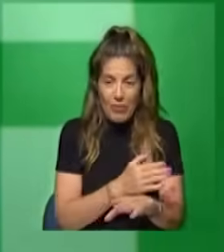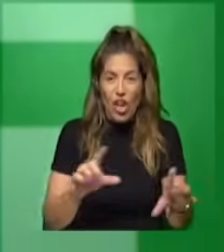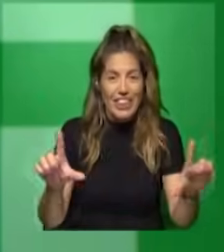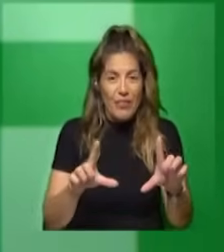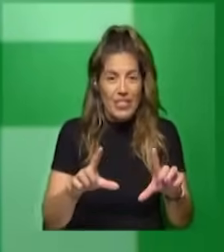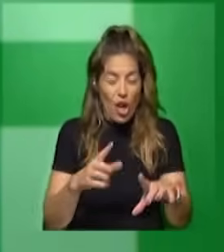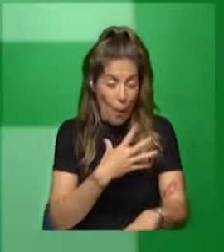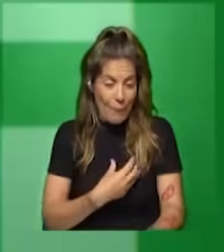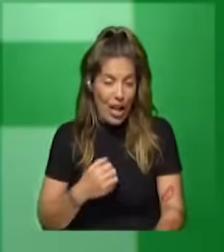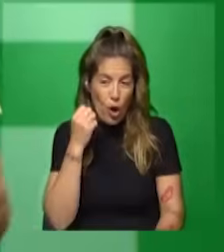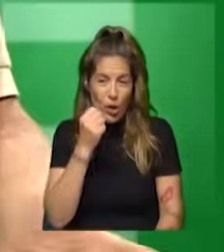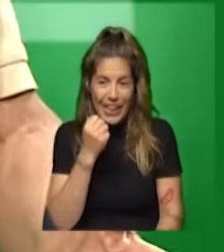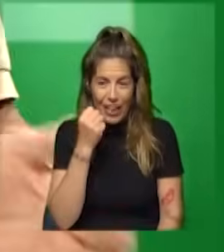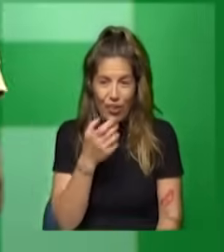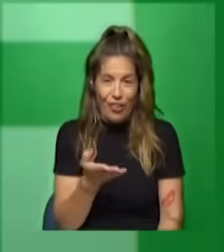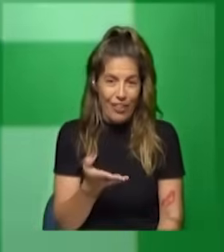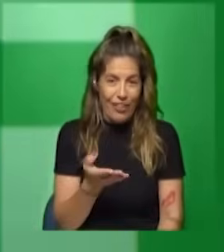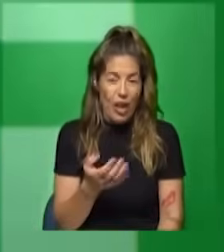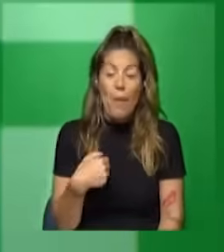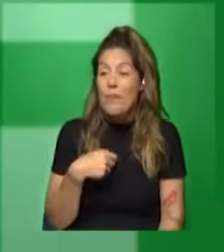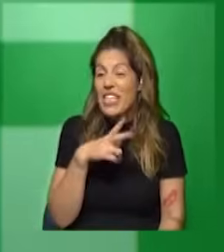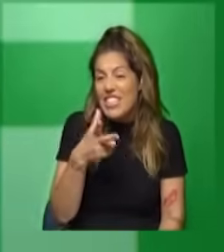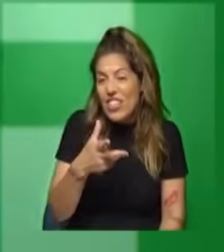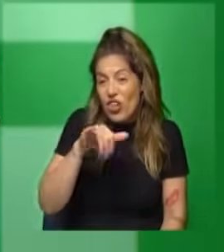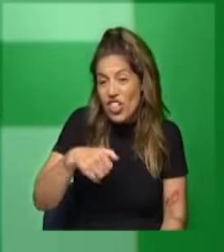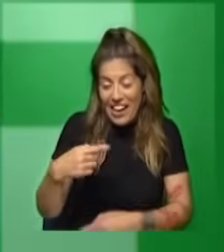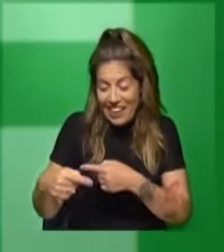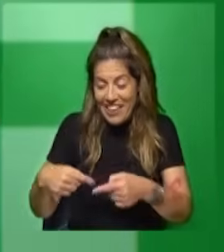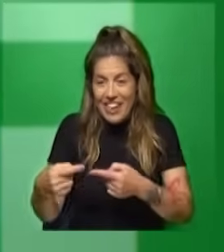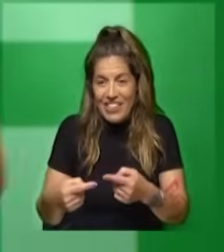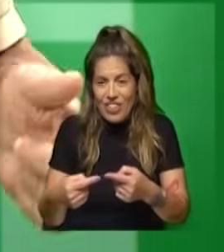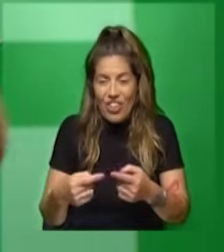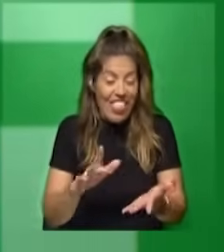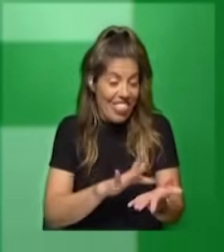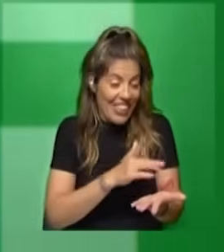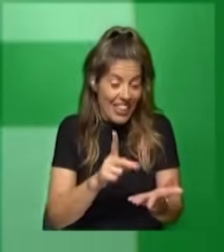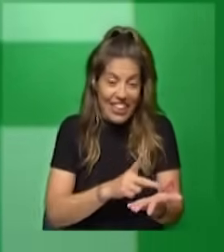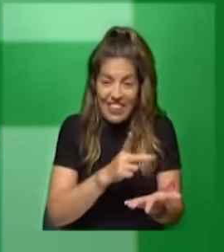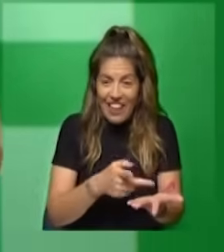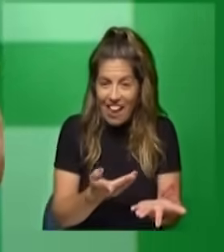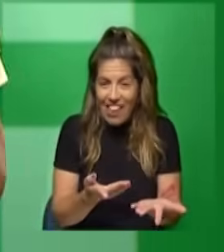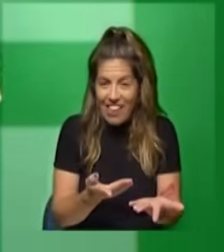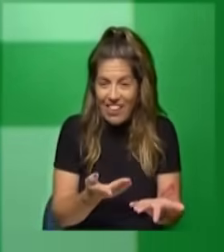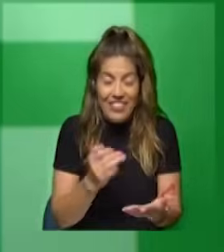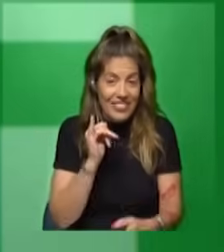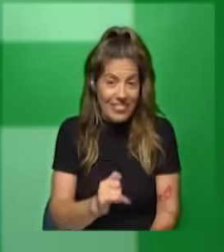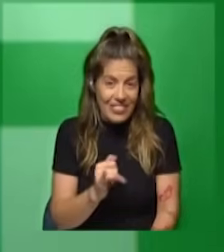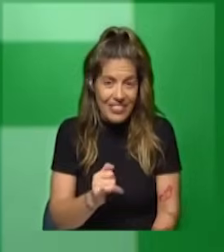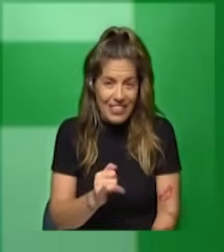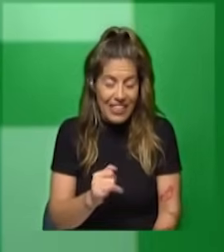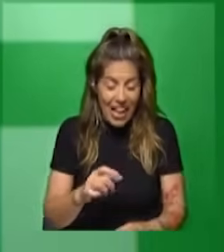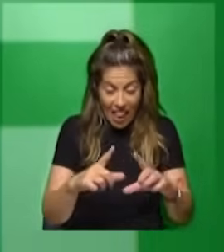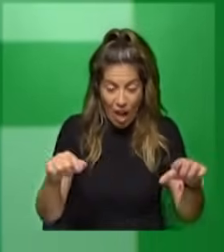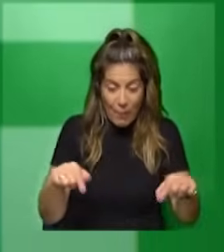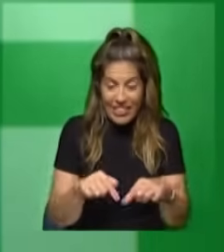televisión en blanco y negro. Bueno, mis hijos son ya de la generación... digital. Absolutamente digital. O sea, la pantallita